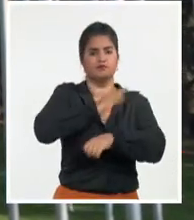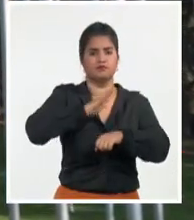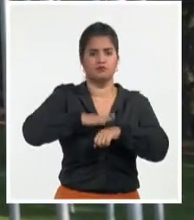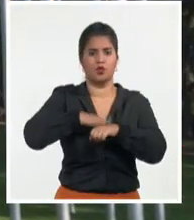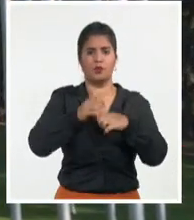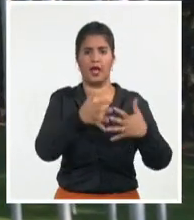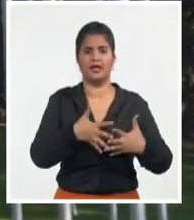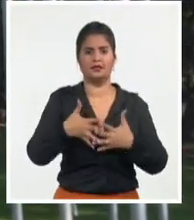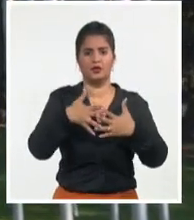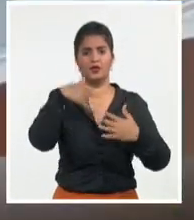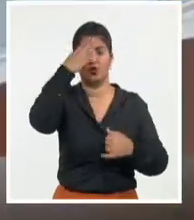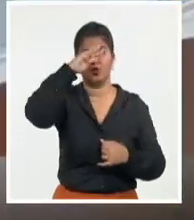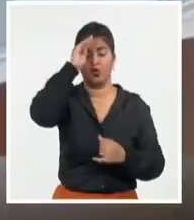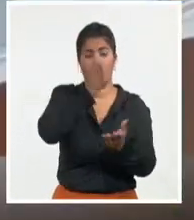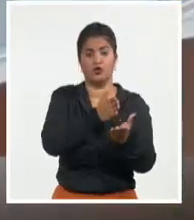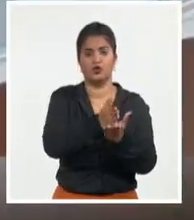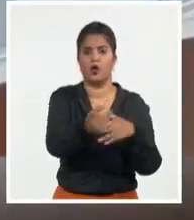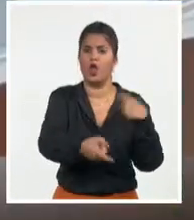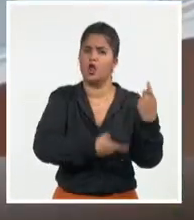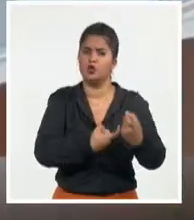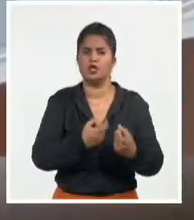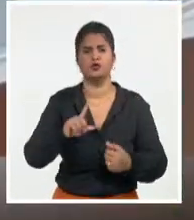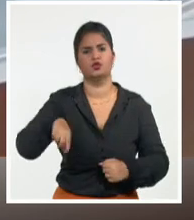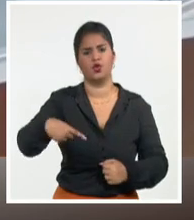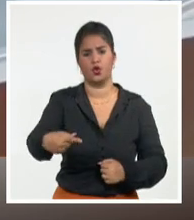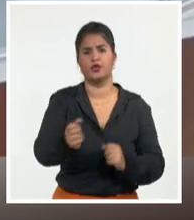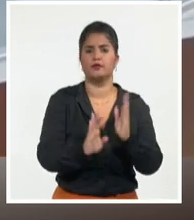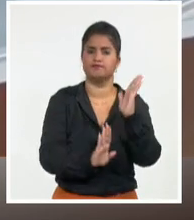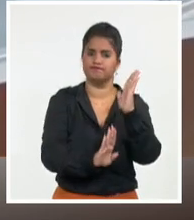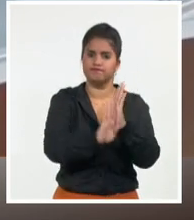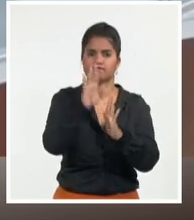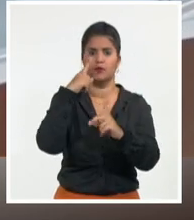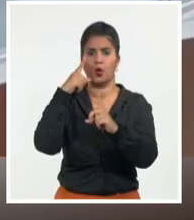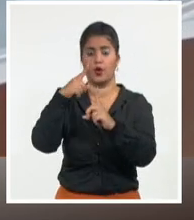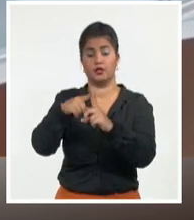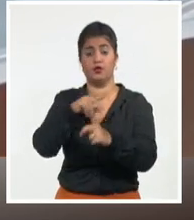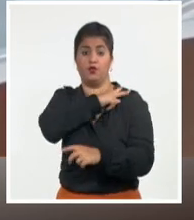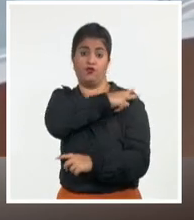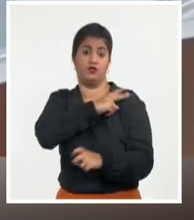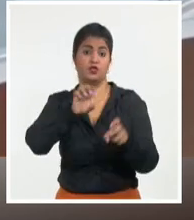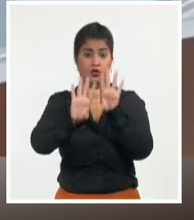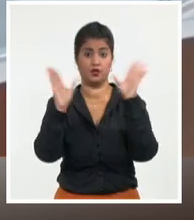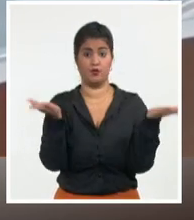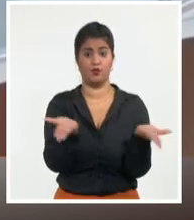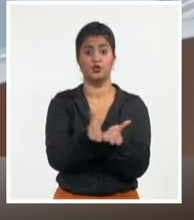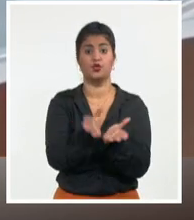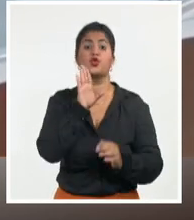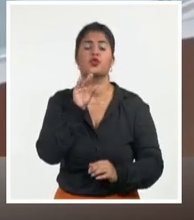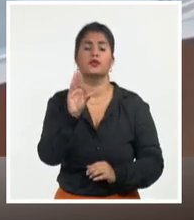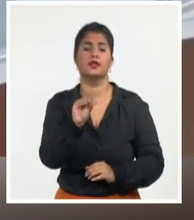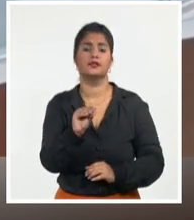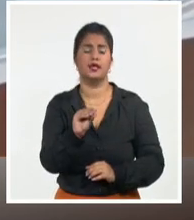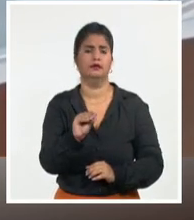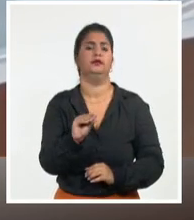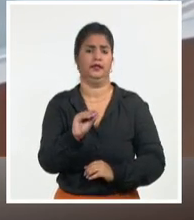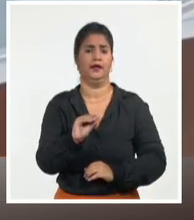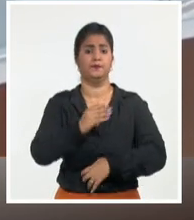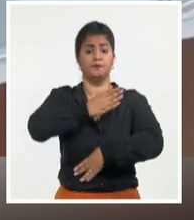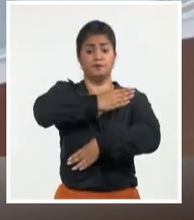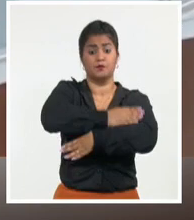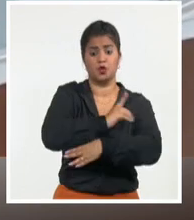de la ONU, el embajador Juan Antonio Quintanilla denunció que el bloqueo constituye la más flagrante, masiva violación de los derechos